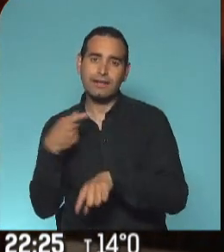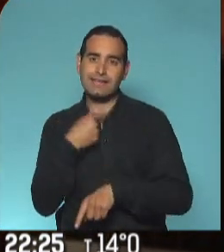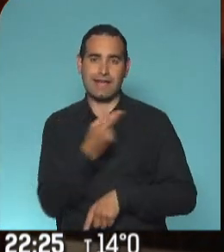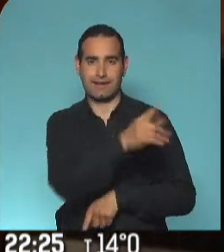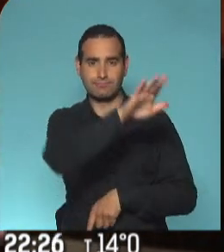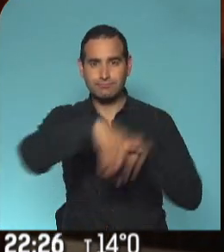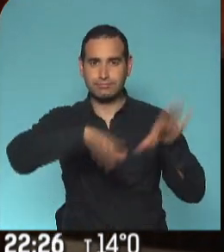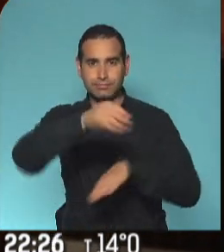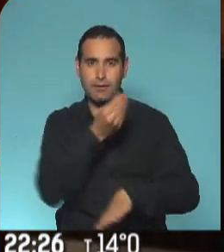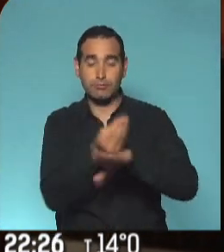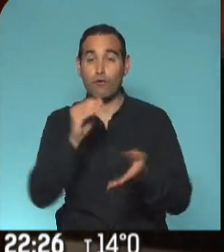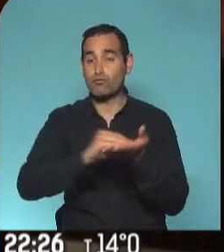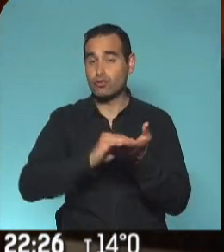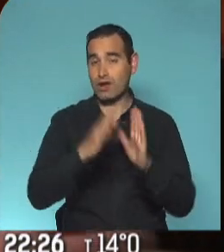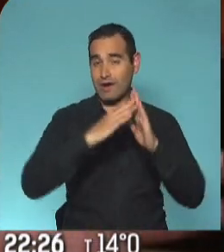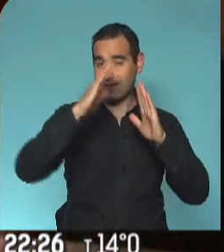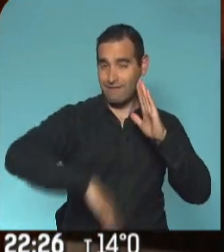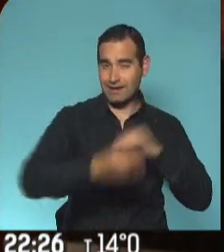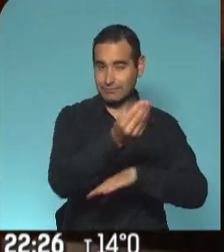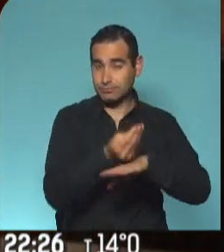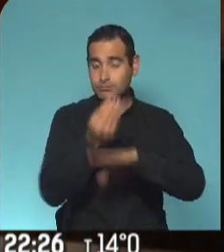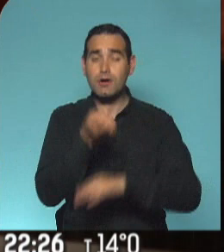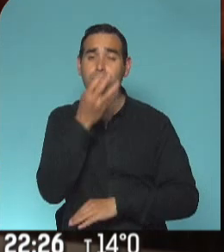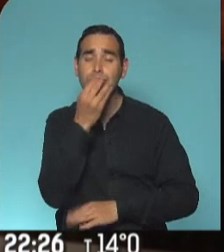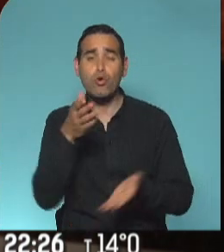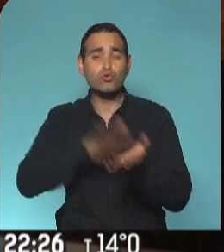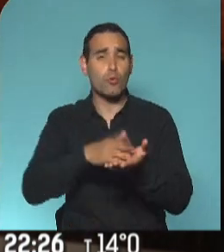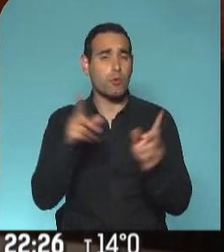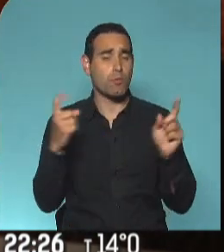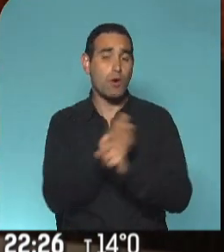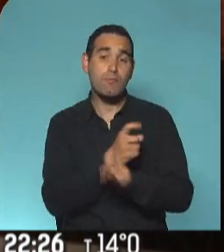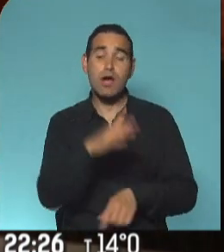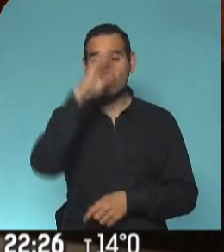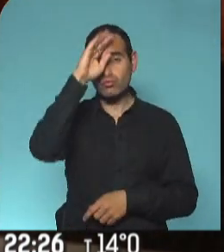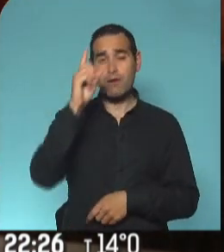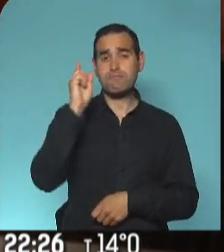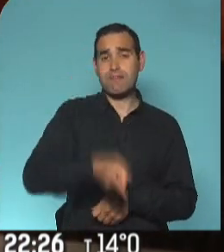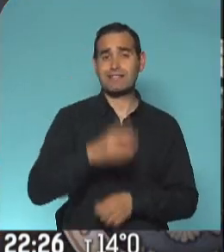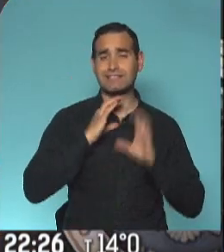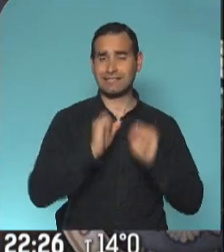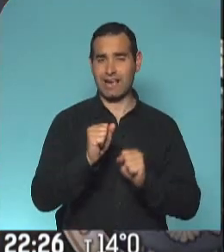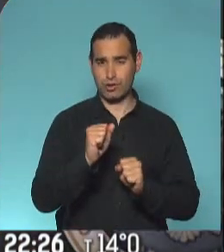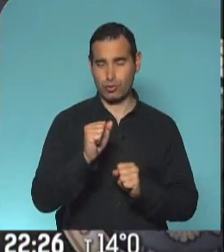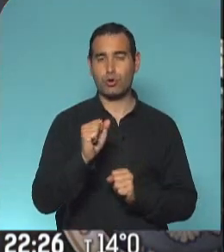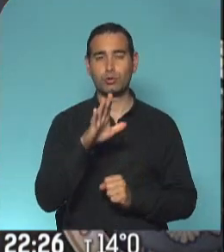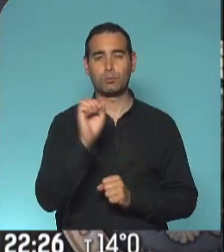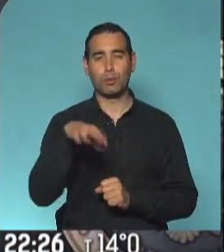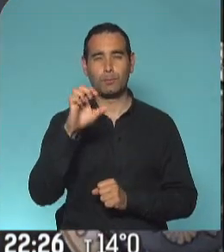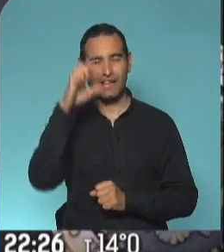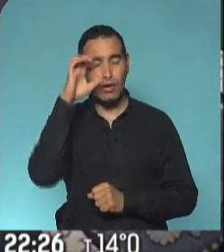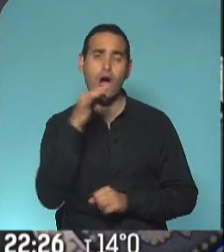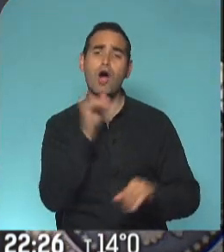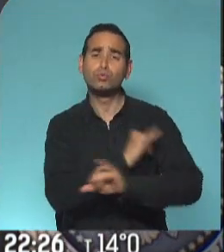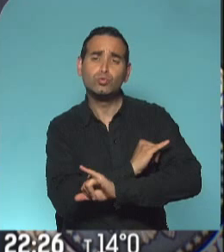de varios funcionarios de la Casa Blanca para testificar sobre el escándalo, Trump ordenó a su secretario de Estado, Mike Pompeo, anunciar